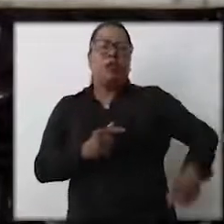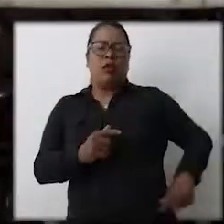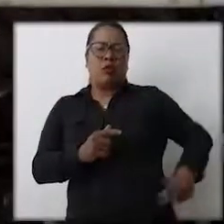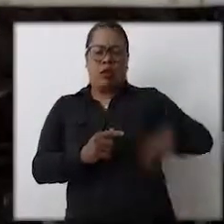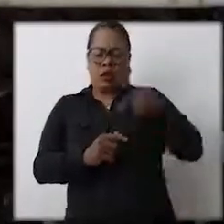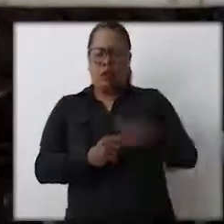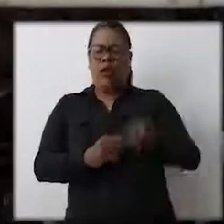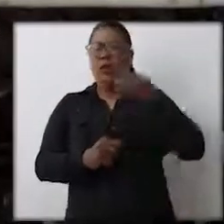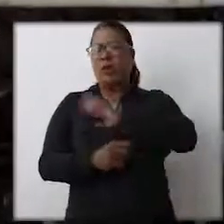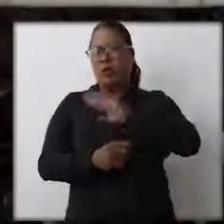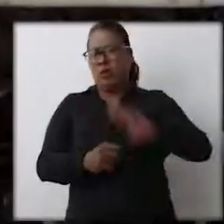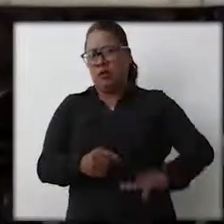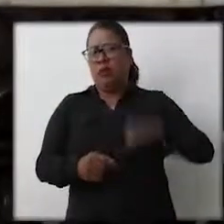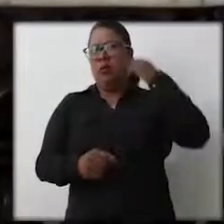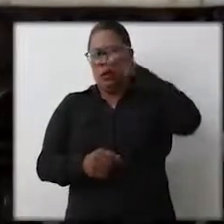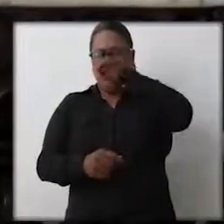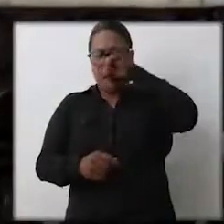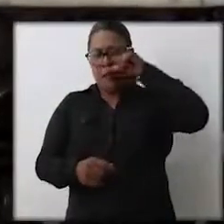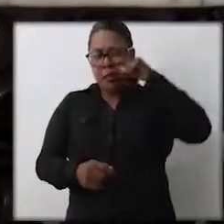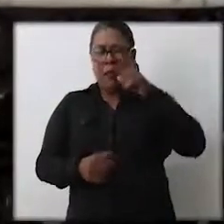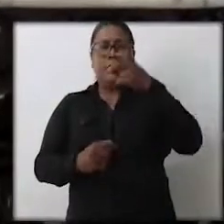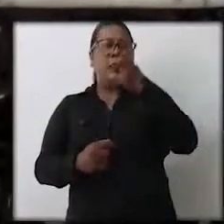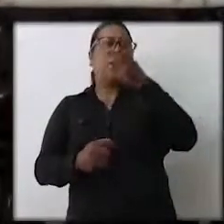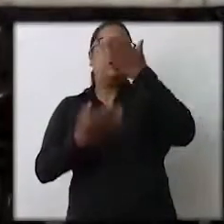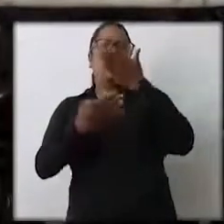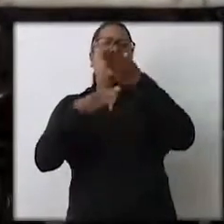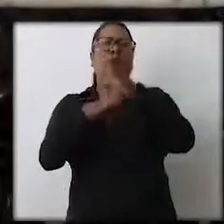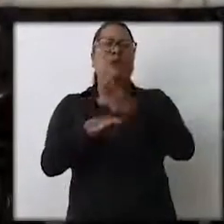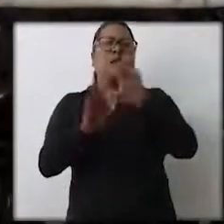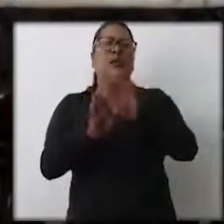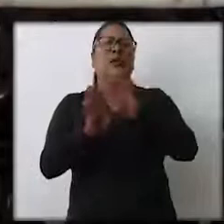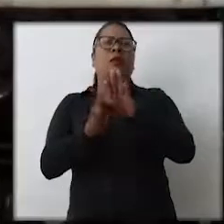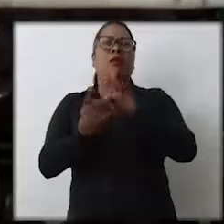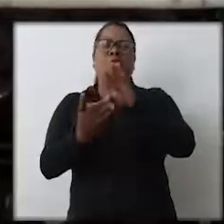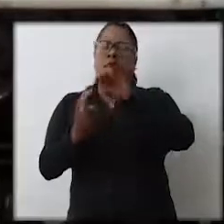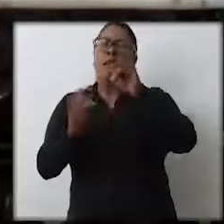No hay ninguna intervención. El proponente no quiere hacer ninguna intervención.